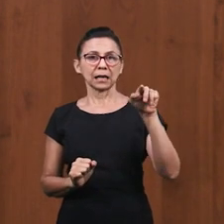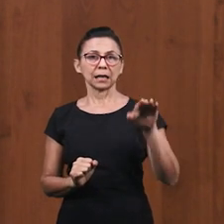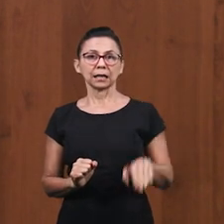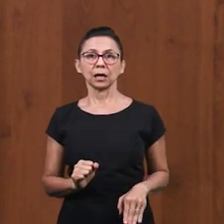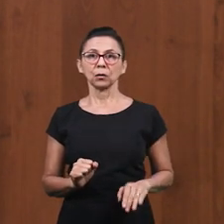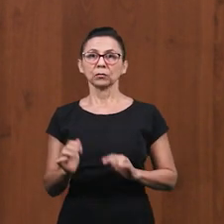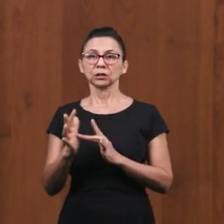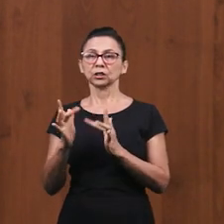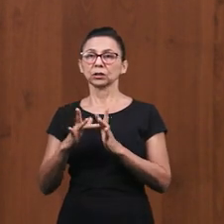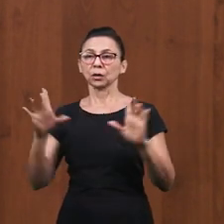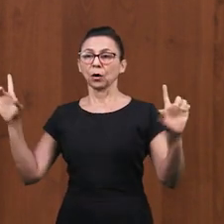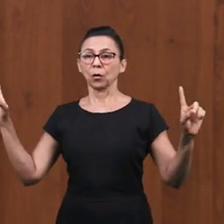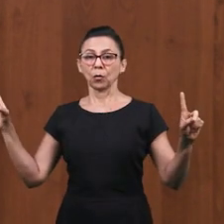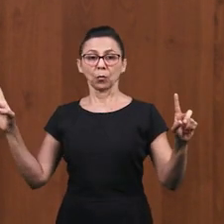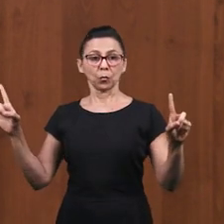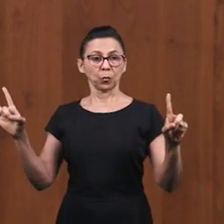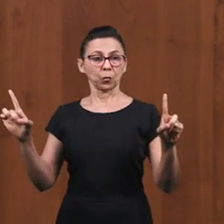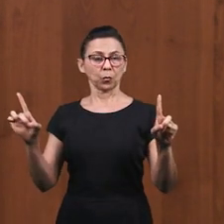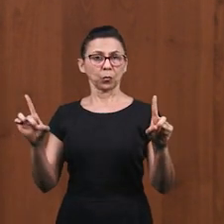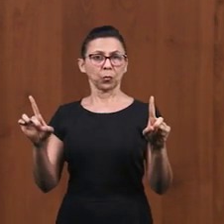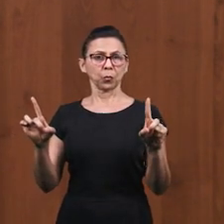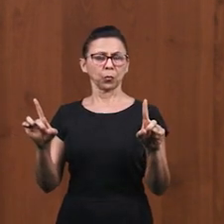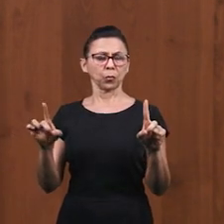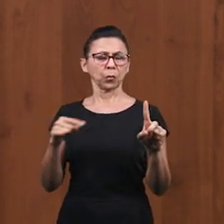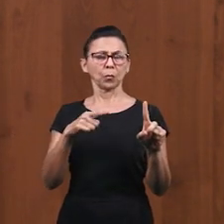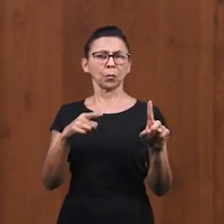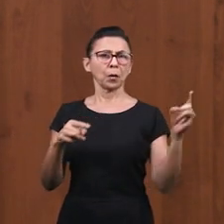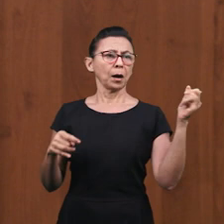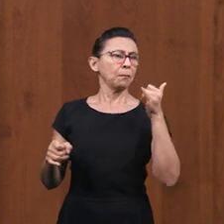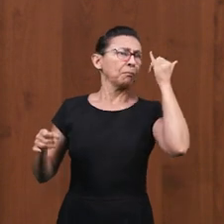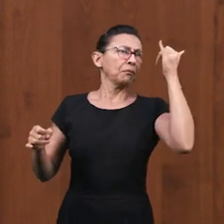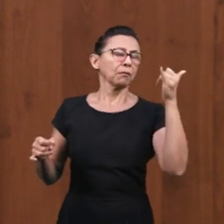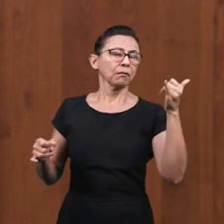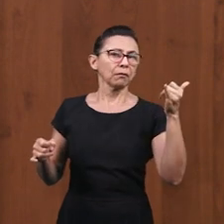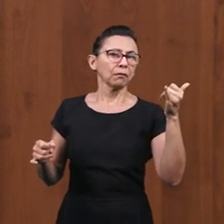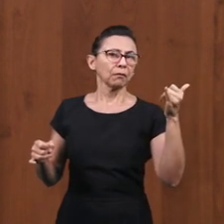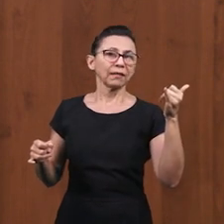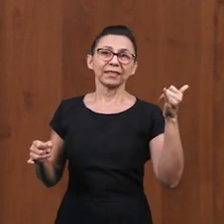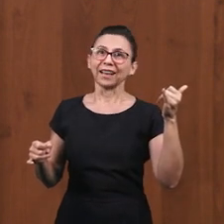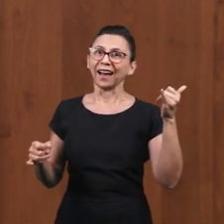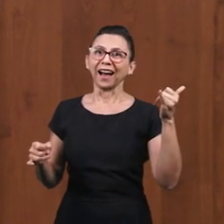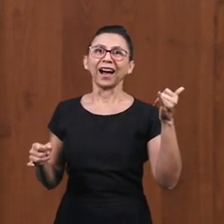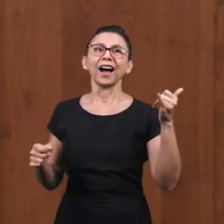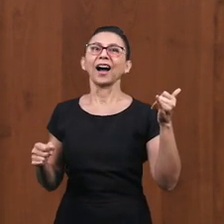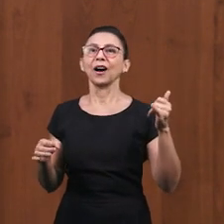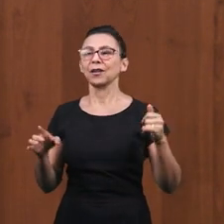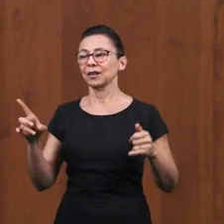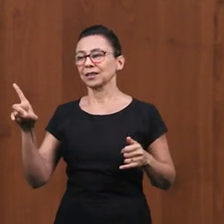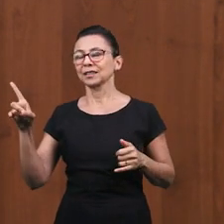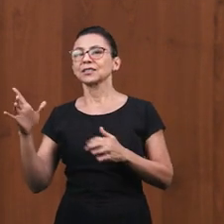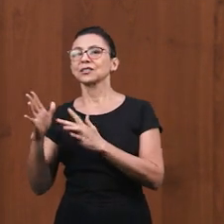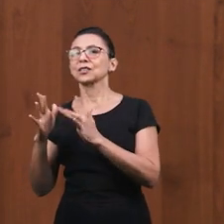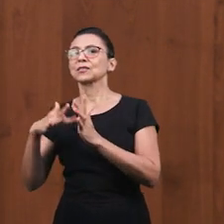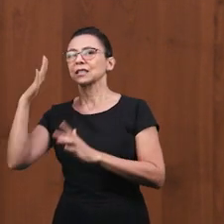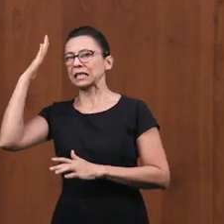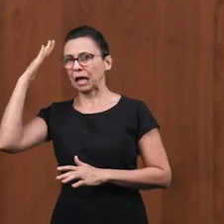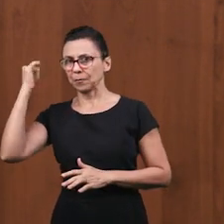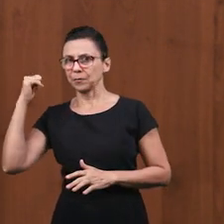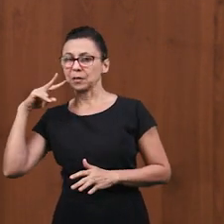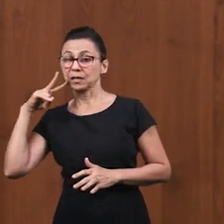coincidencia, ¿no? Zaqueo no sabía lo que pasaría ese día. Porque nosotros los hombres